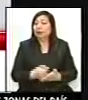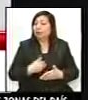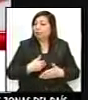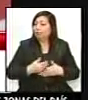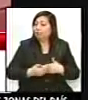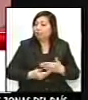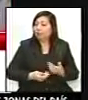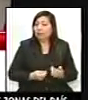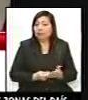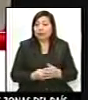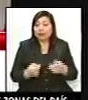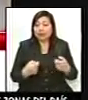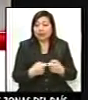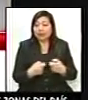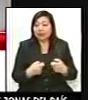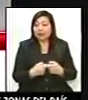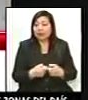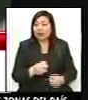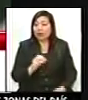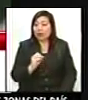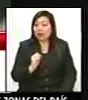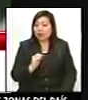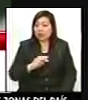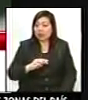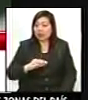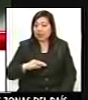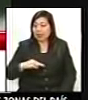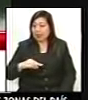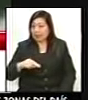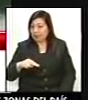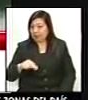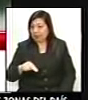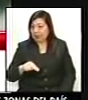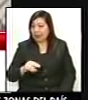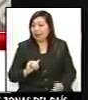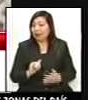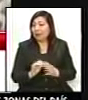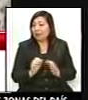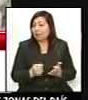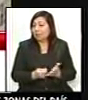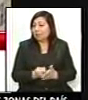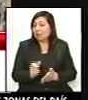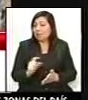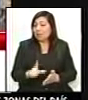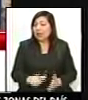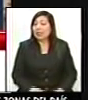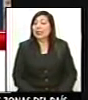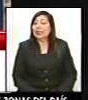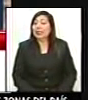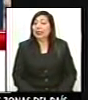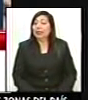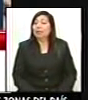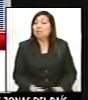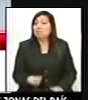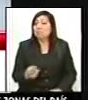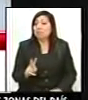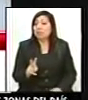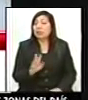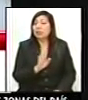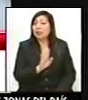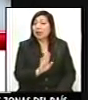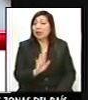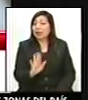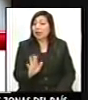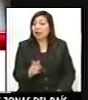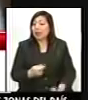generación en las tarifas eléctricas, Ocinermín informó, en otras palabras, que si el precio máximo de adjudicación es elevado, ello